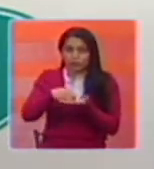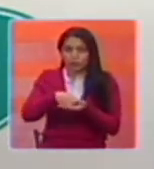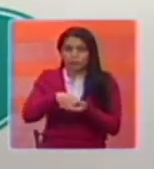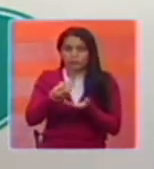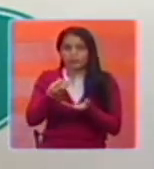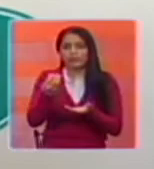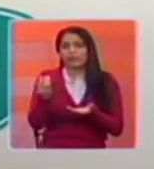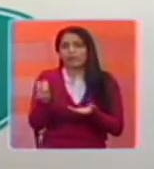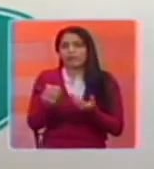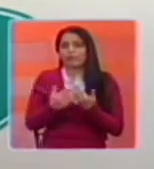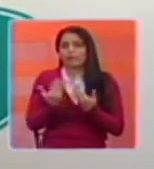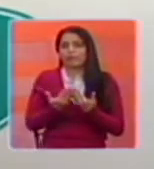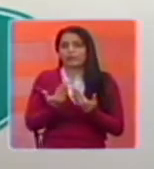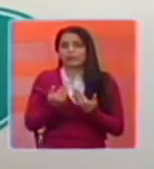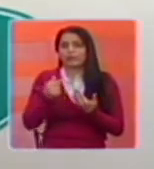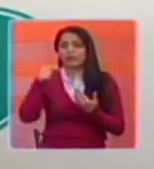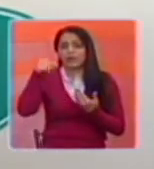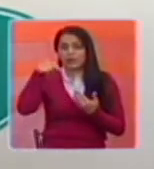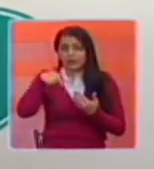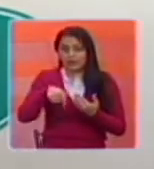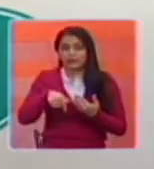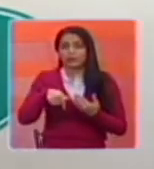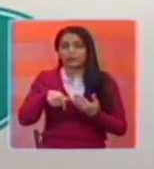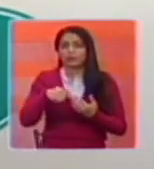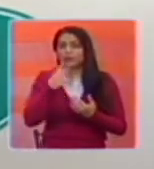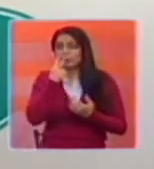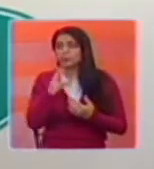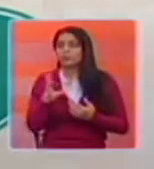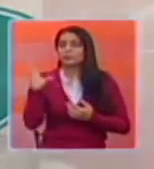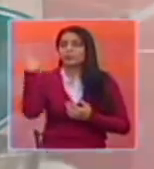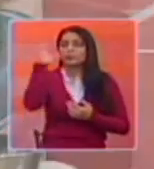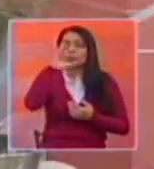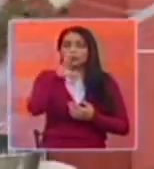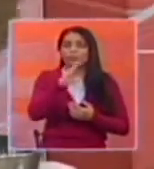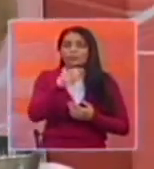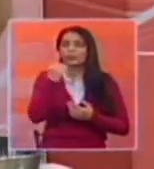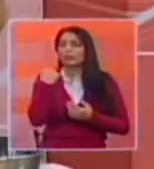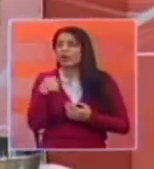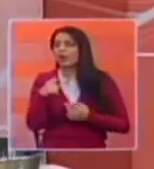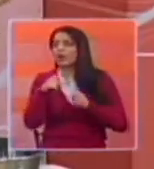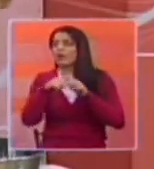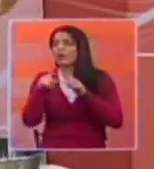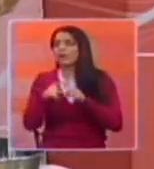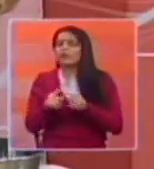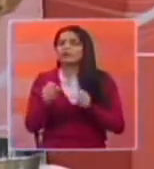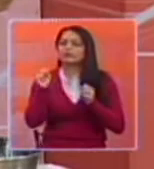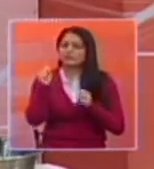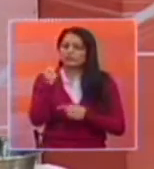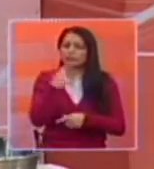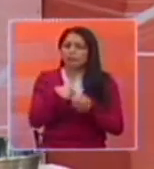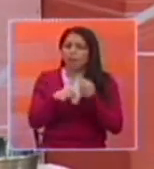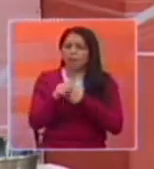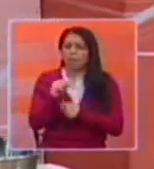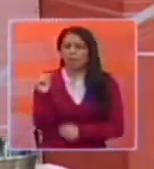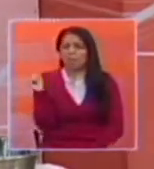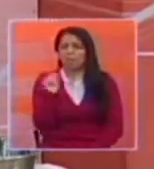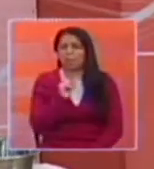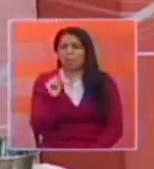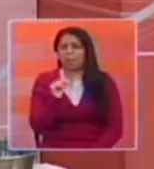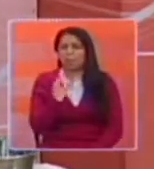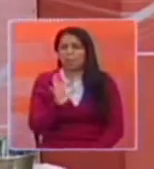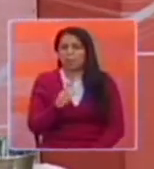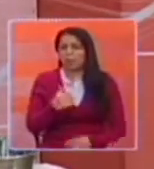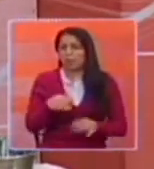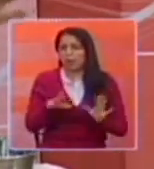Aquí en los supermercados y comisariatos venden los pirotines, son muy económicos. Por decirles los 100,